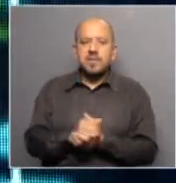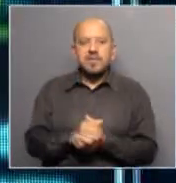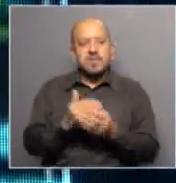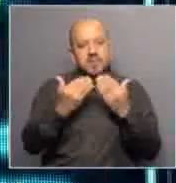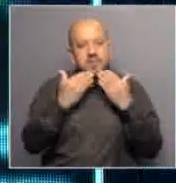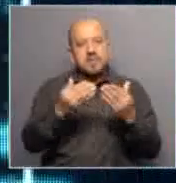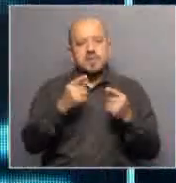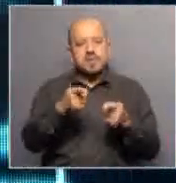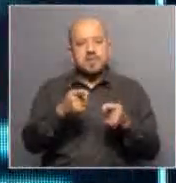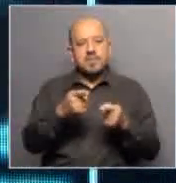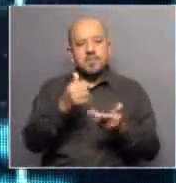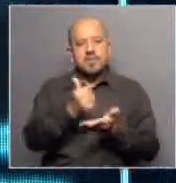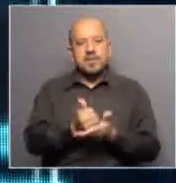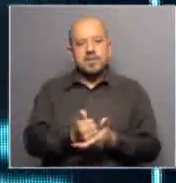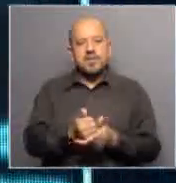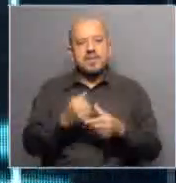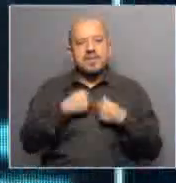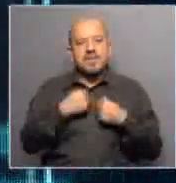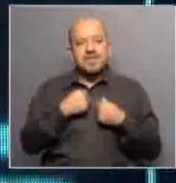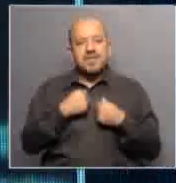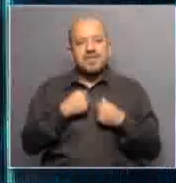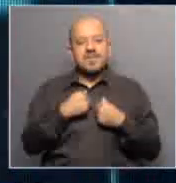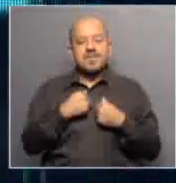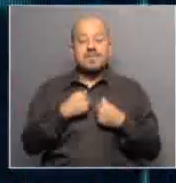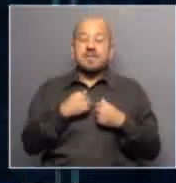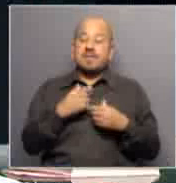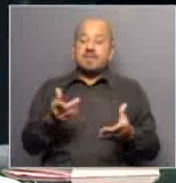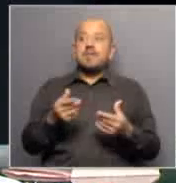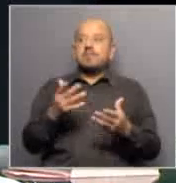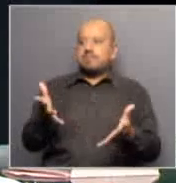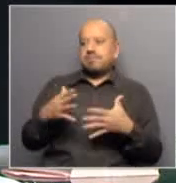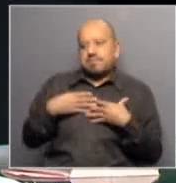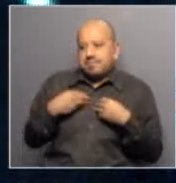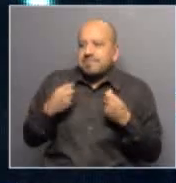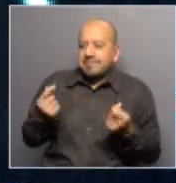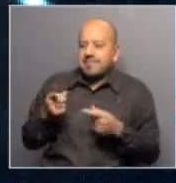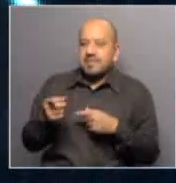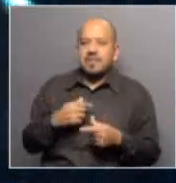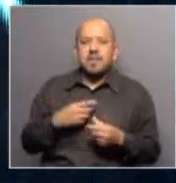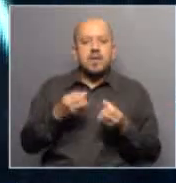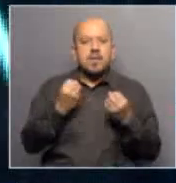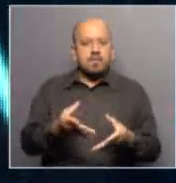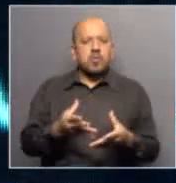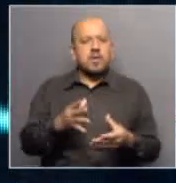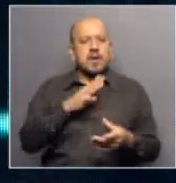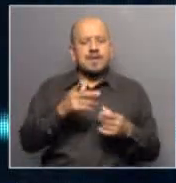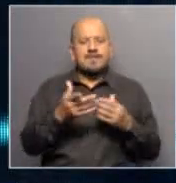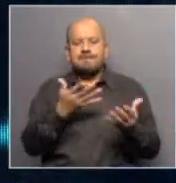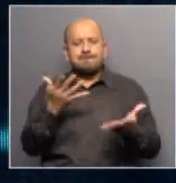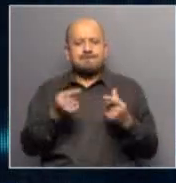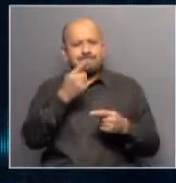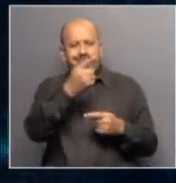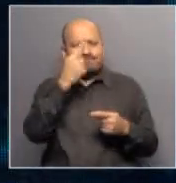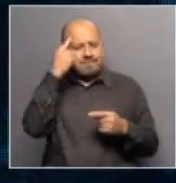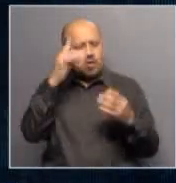por permitirme descargar esto que es... Se te nota muy apasionado, no, y está bueno. No, sí, porque hay algo de incomprensión